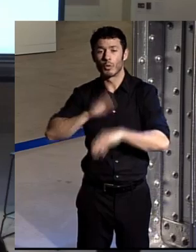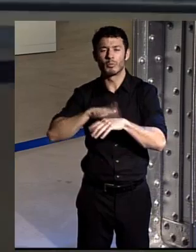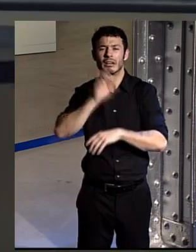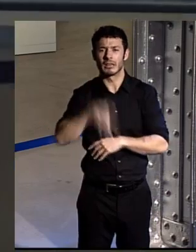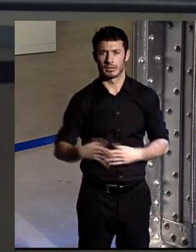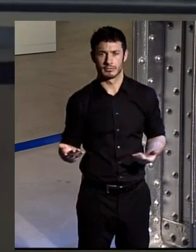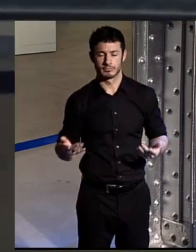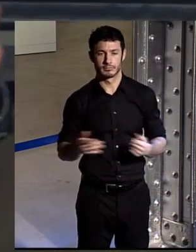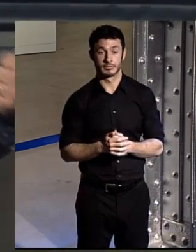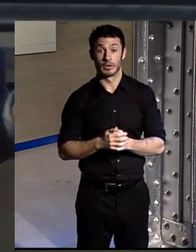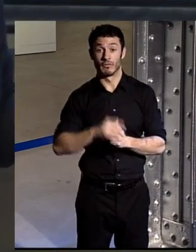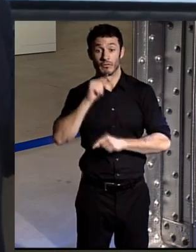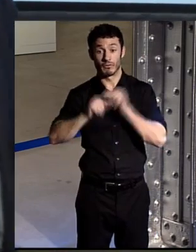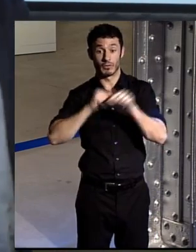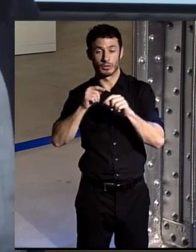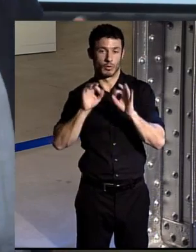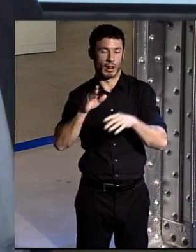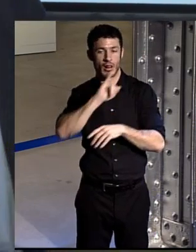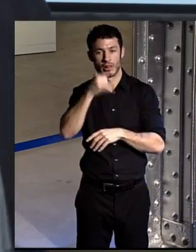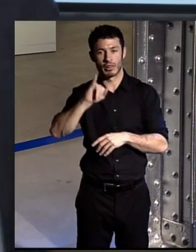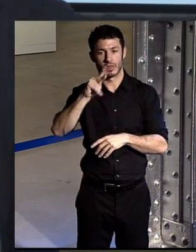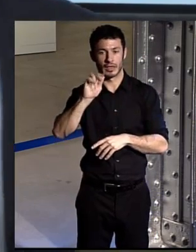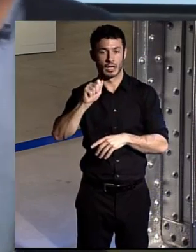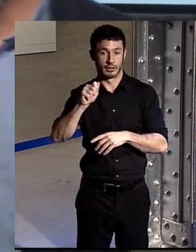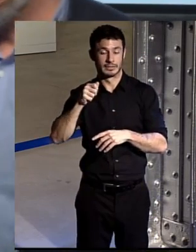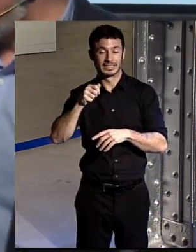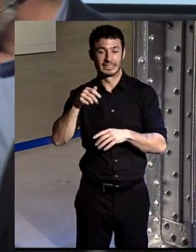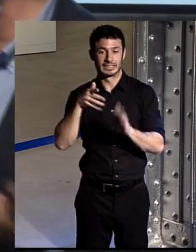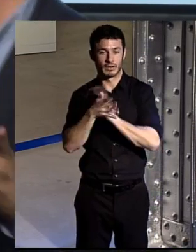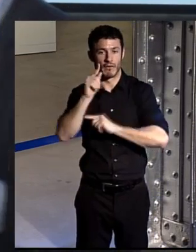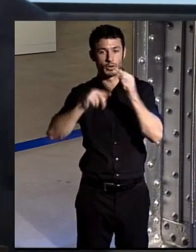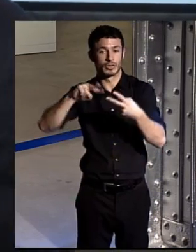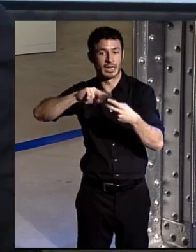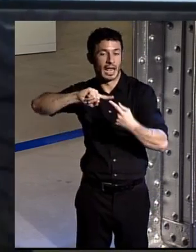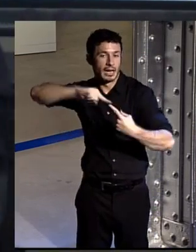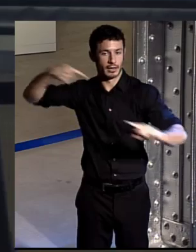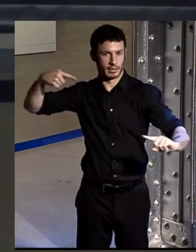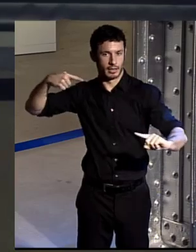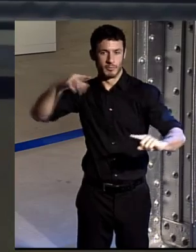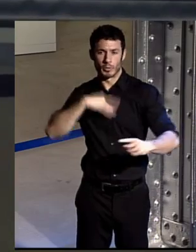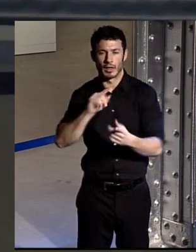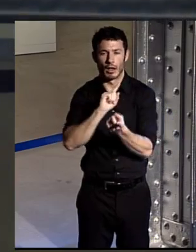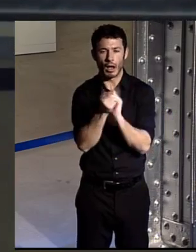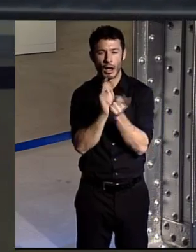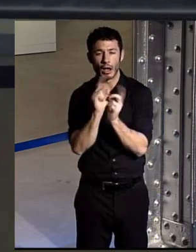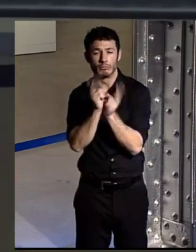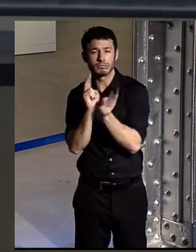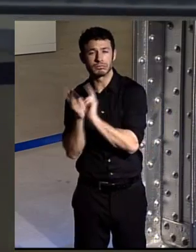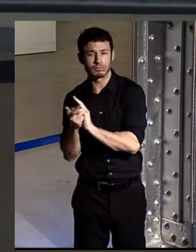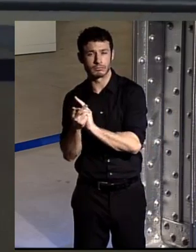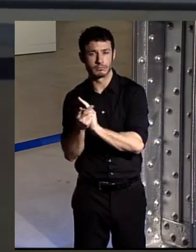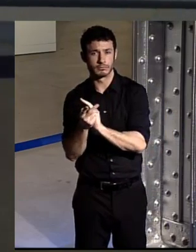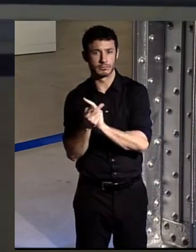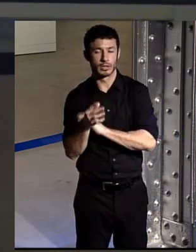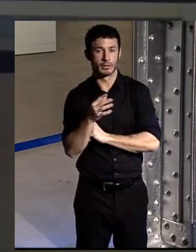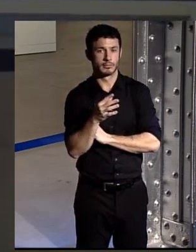virus Zika, los virus RNA, tienen una capacidad de variación, de mutación enorme, de recombinación enorme. Además, son miles